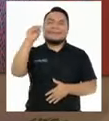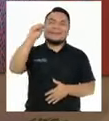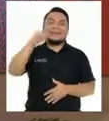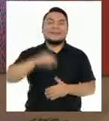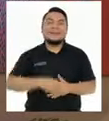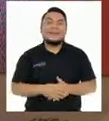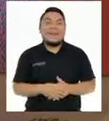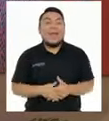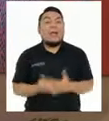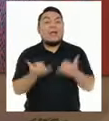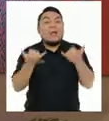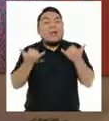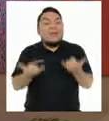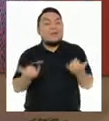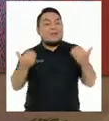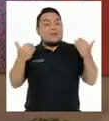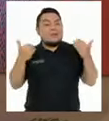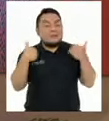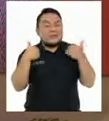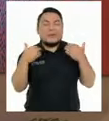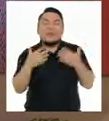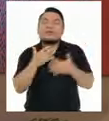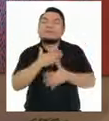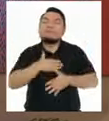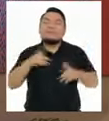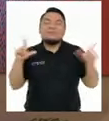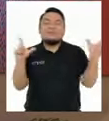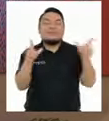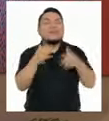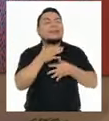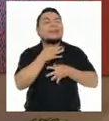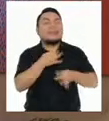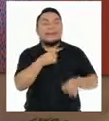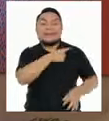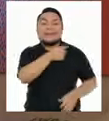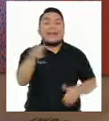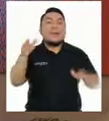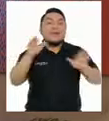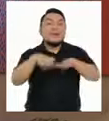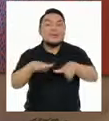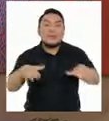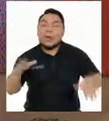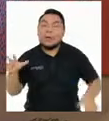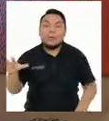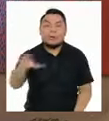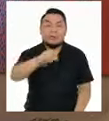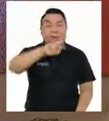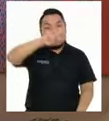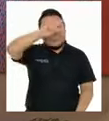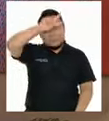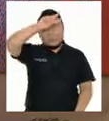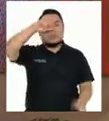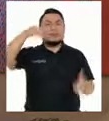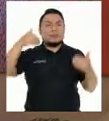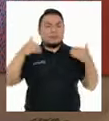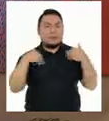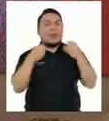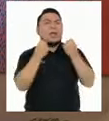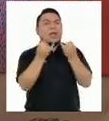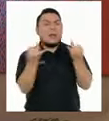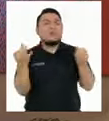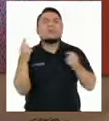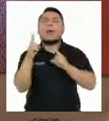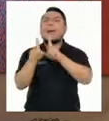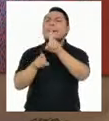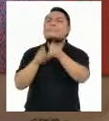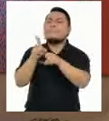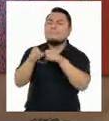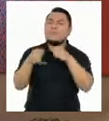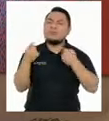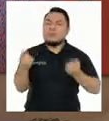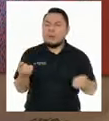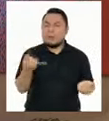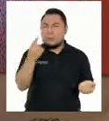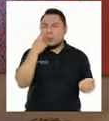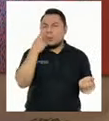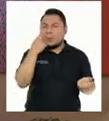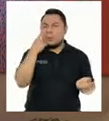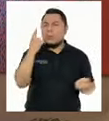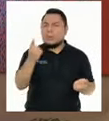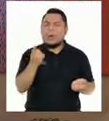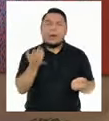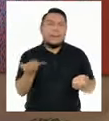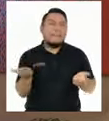Hoy tenemos un programa muy interesante. Las niñas y los niños de todo el Perú tienen algunas preguntas para